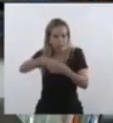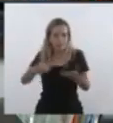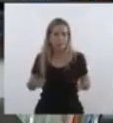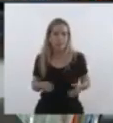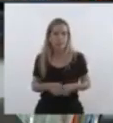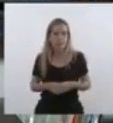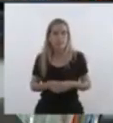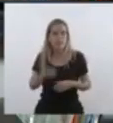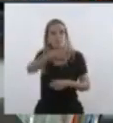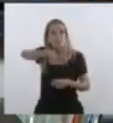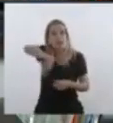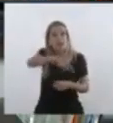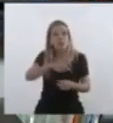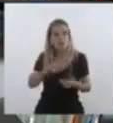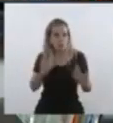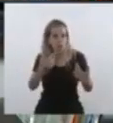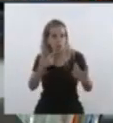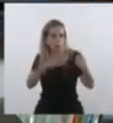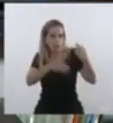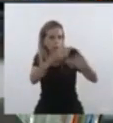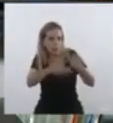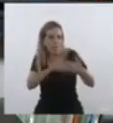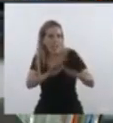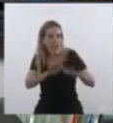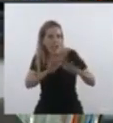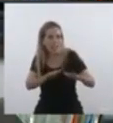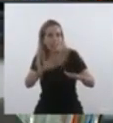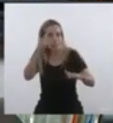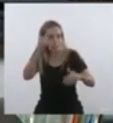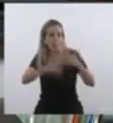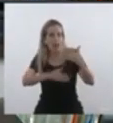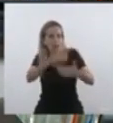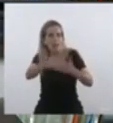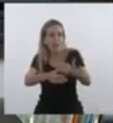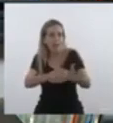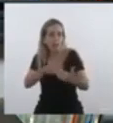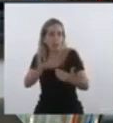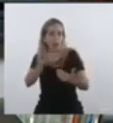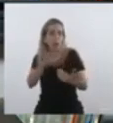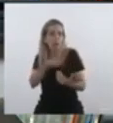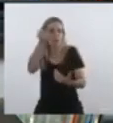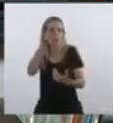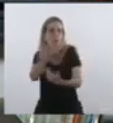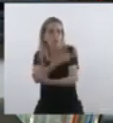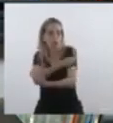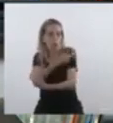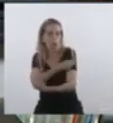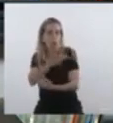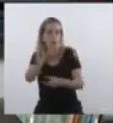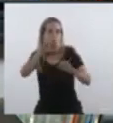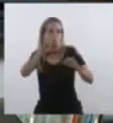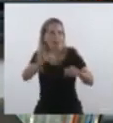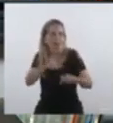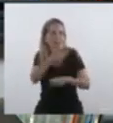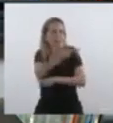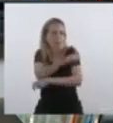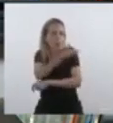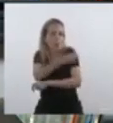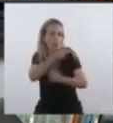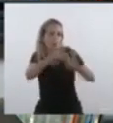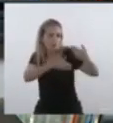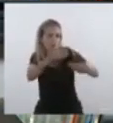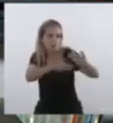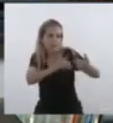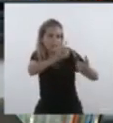Para que nosotros podamos seguir adelante con esa vacunación, necesitamos